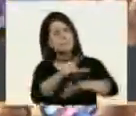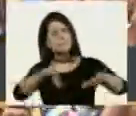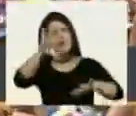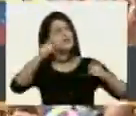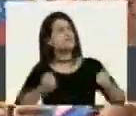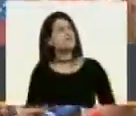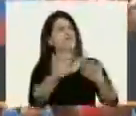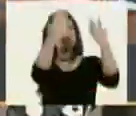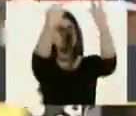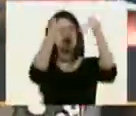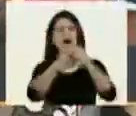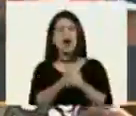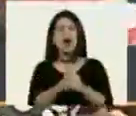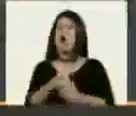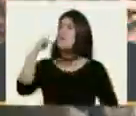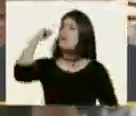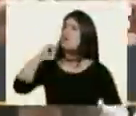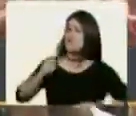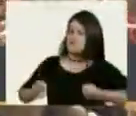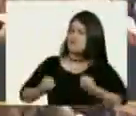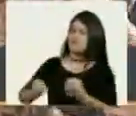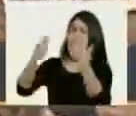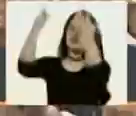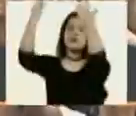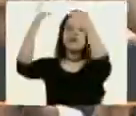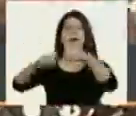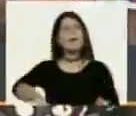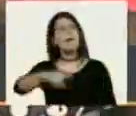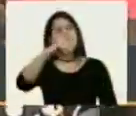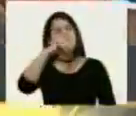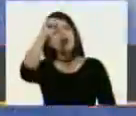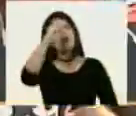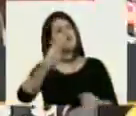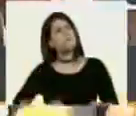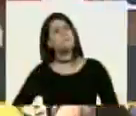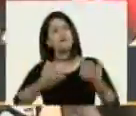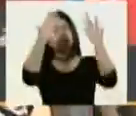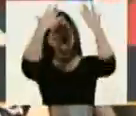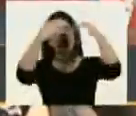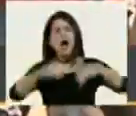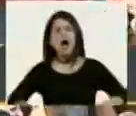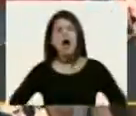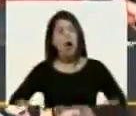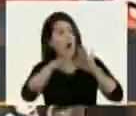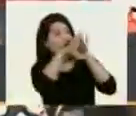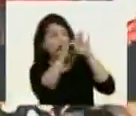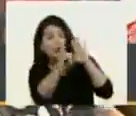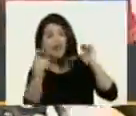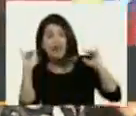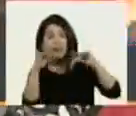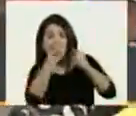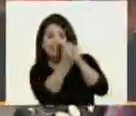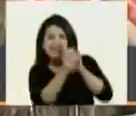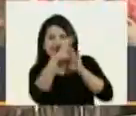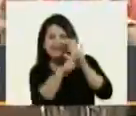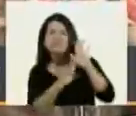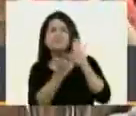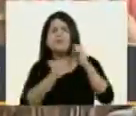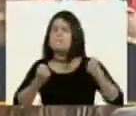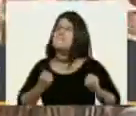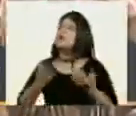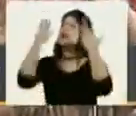Bolívar! ¡Que viva Maduro! ¡Que viva la Asamblea Nacional Constituyente! ¡Que viva el pueblo soberano!